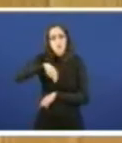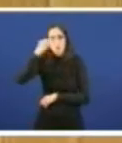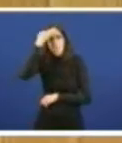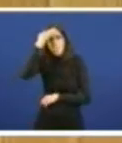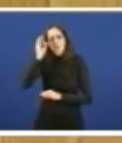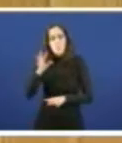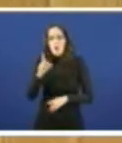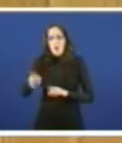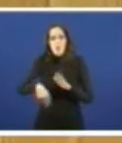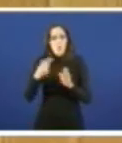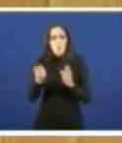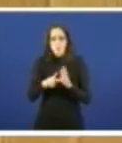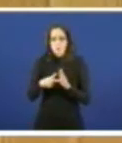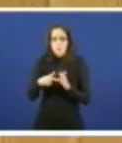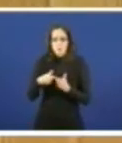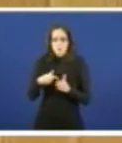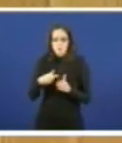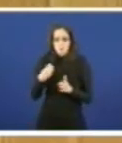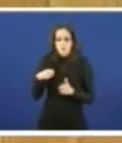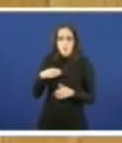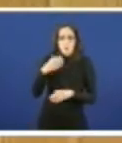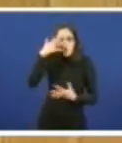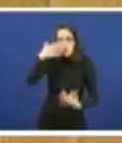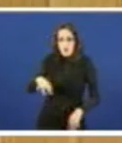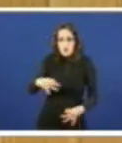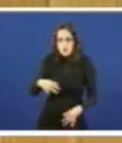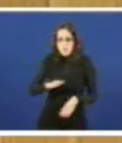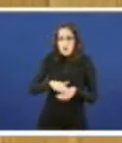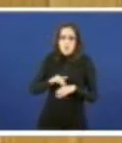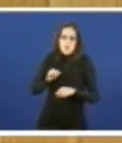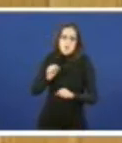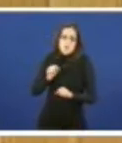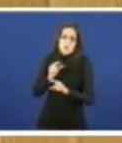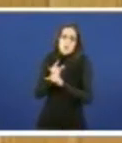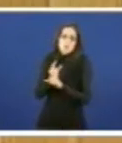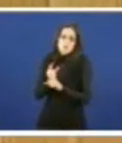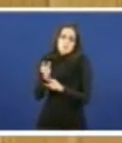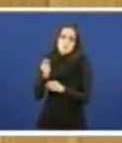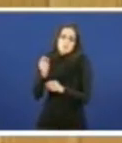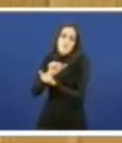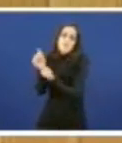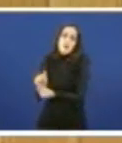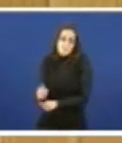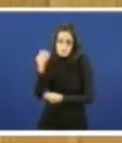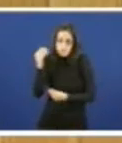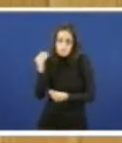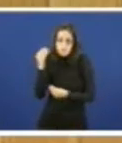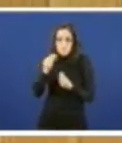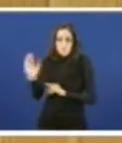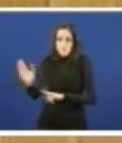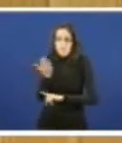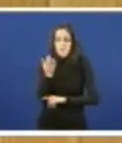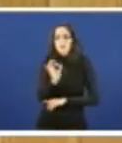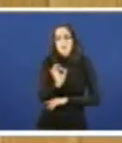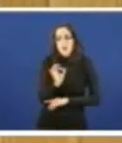plenamente asistidos da razón, da lóxica, para rexeitar este plantexamento. É certo que no calendario